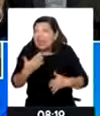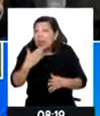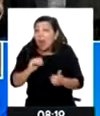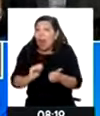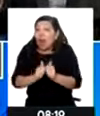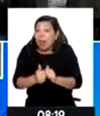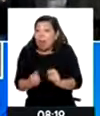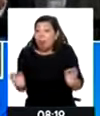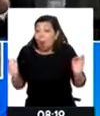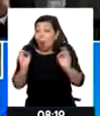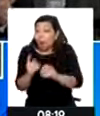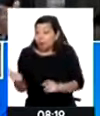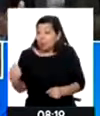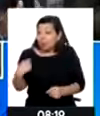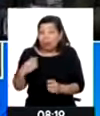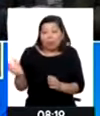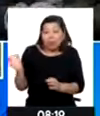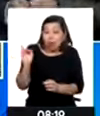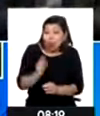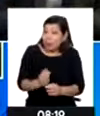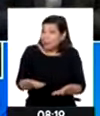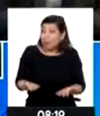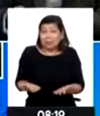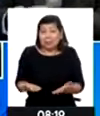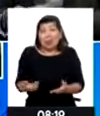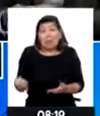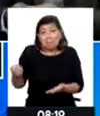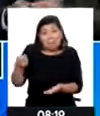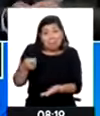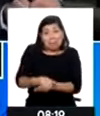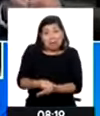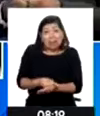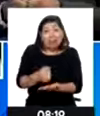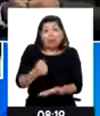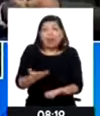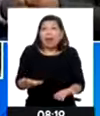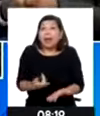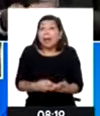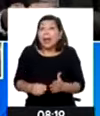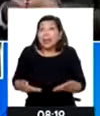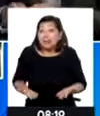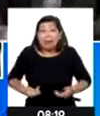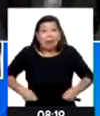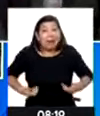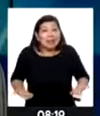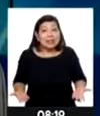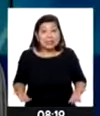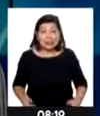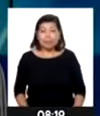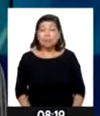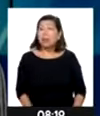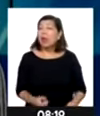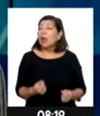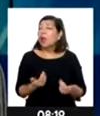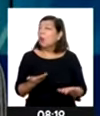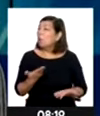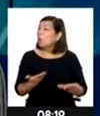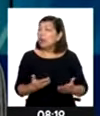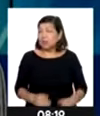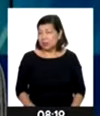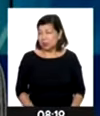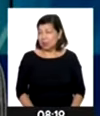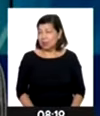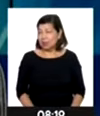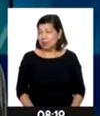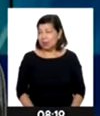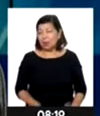los continúe de manera obligada, porque si nos dan el presupuesto, está obligado a gastarlo. ¿Y cuál es el cálculo de presupuesto? ¿Hay un cálculo